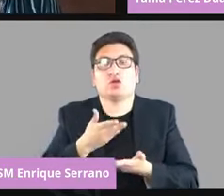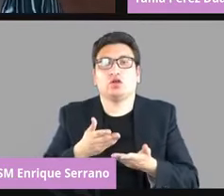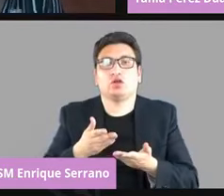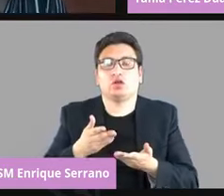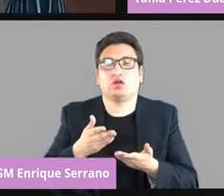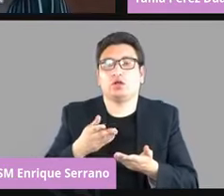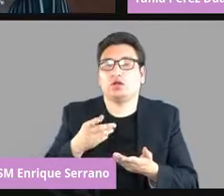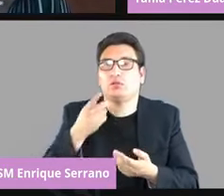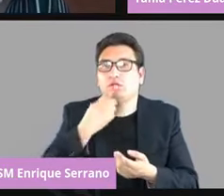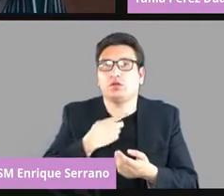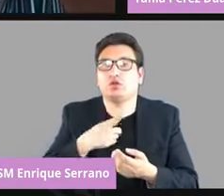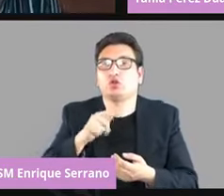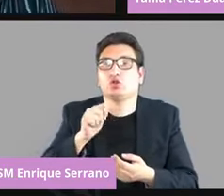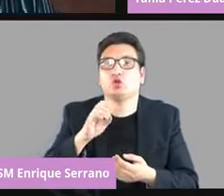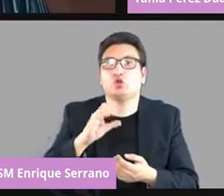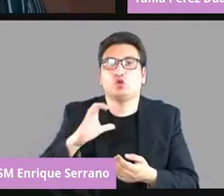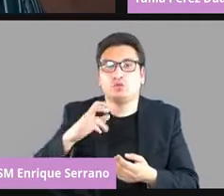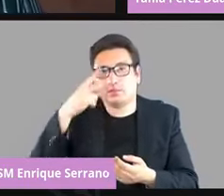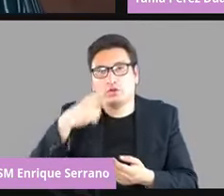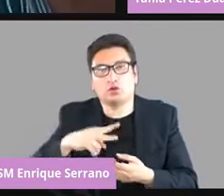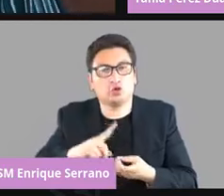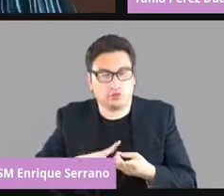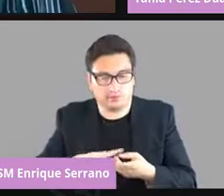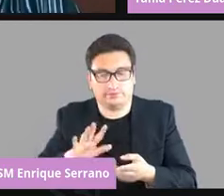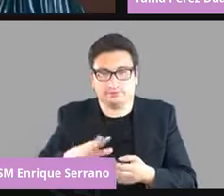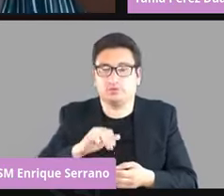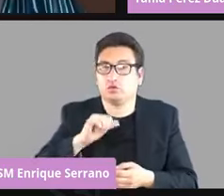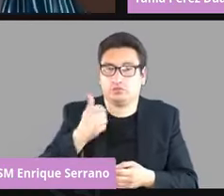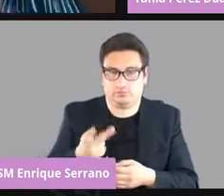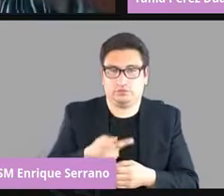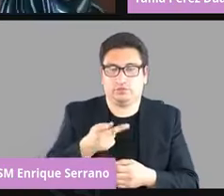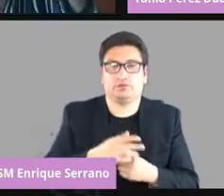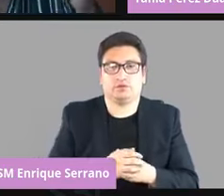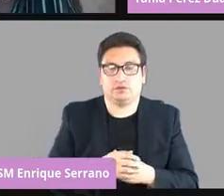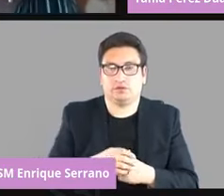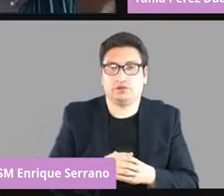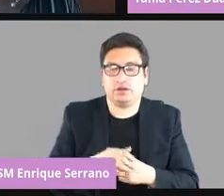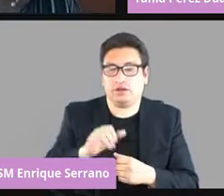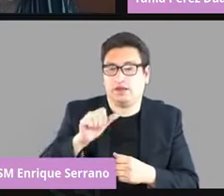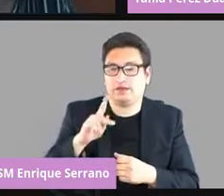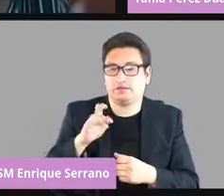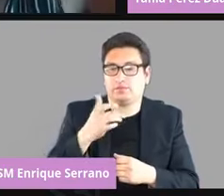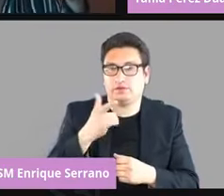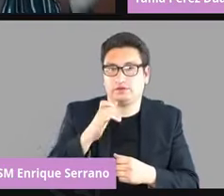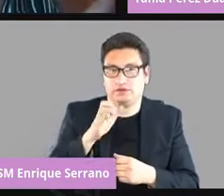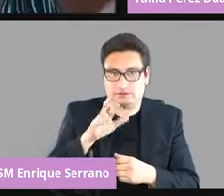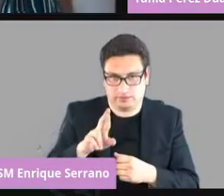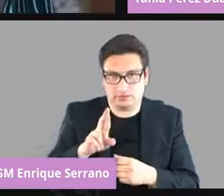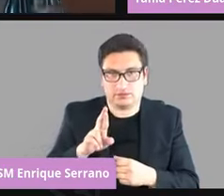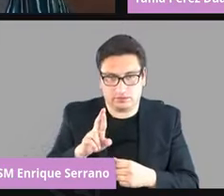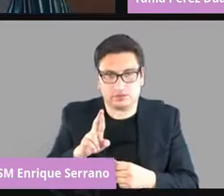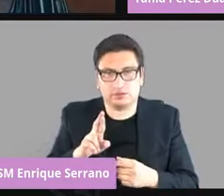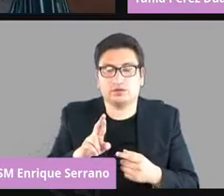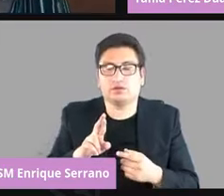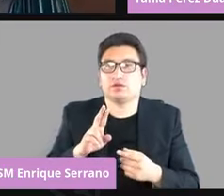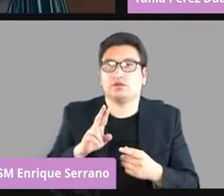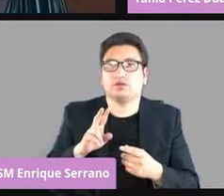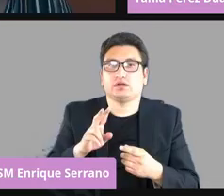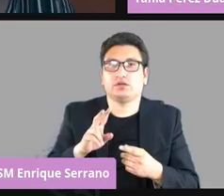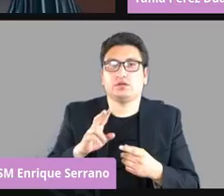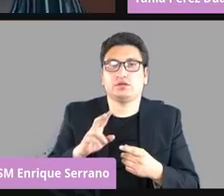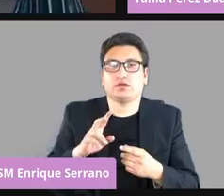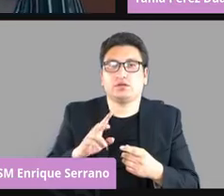puede estar TOC México. La siguiente pregunta es, ¿el Asperger, igual que